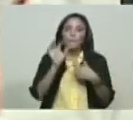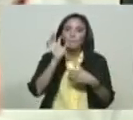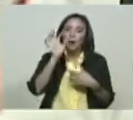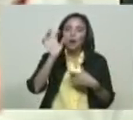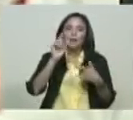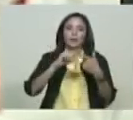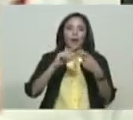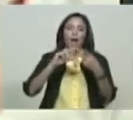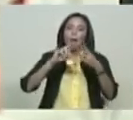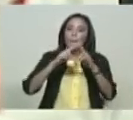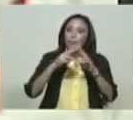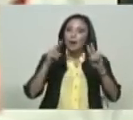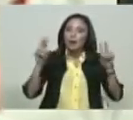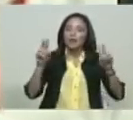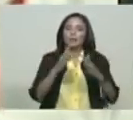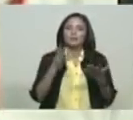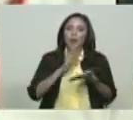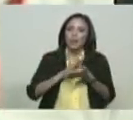paz.